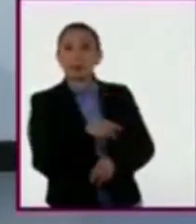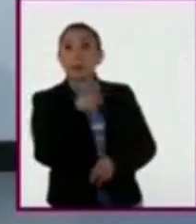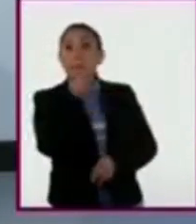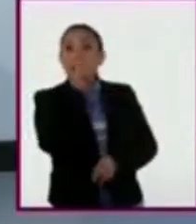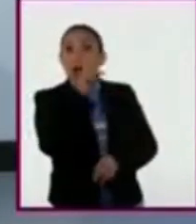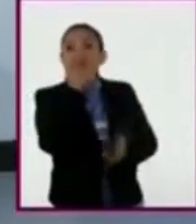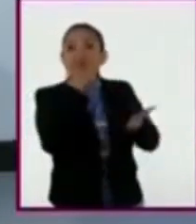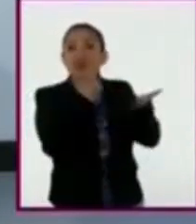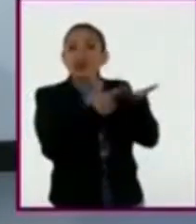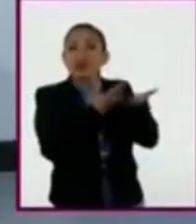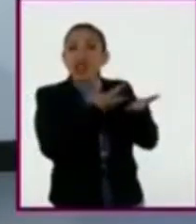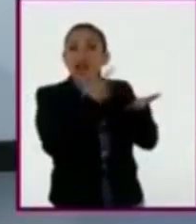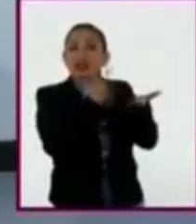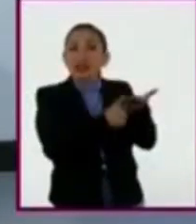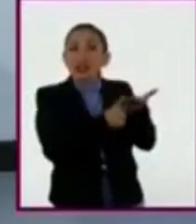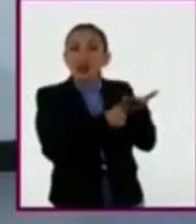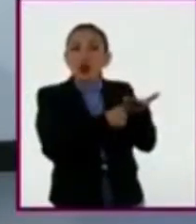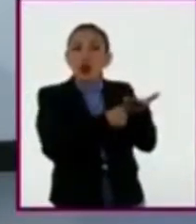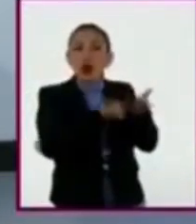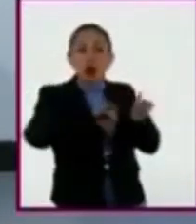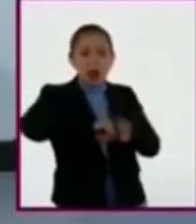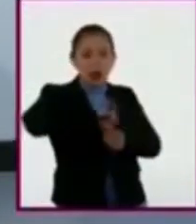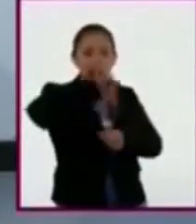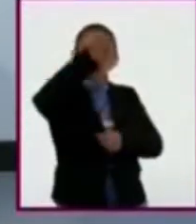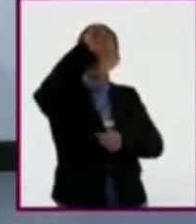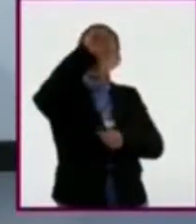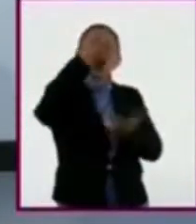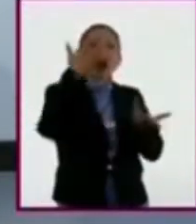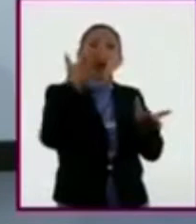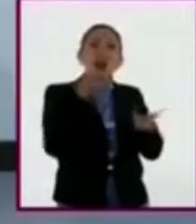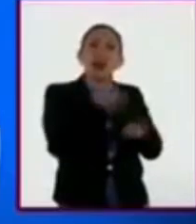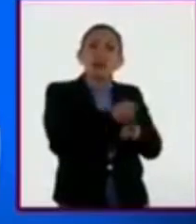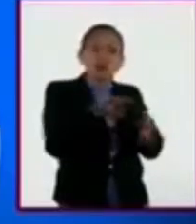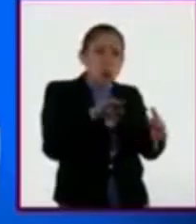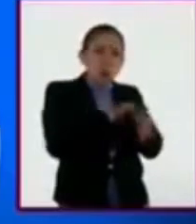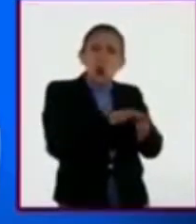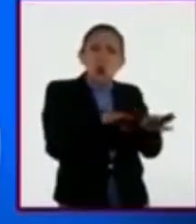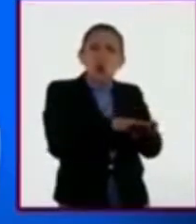Pero mencionaste la altura. ¿Qué tiene que ver con la energía del objeto?